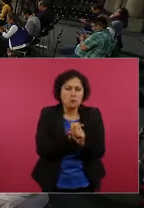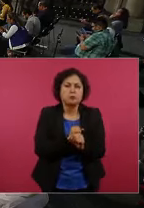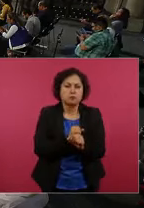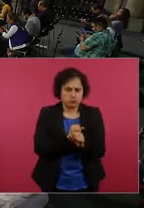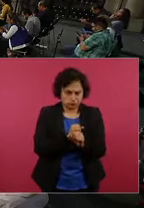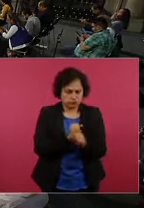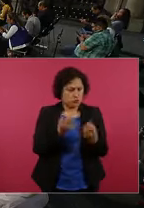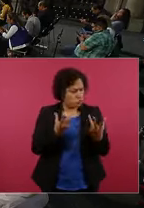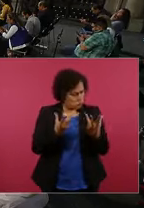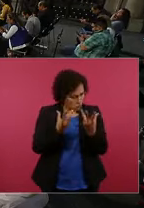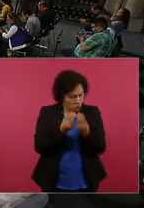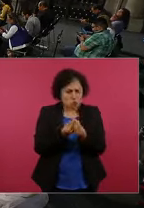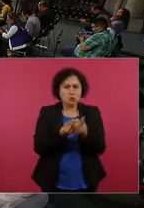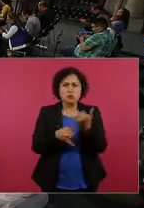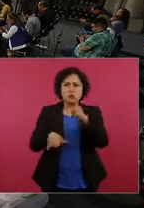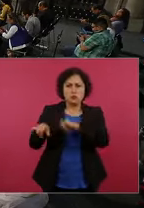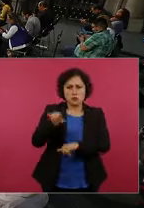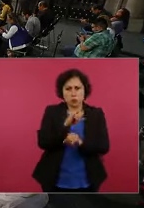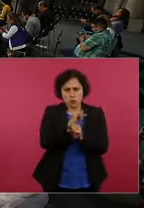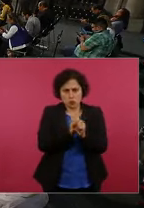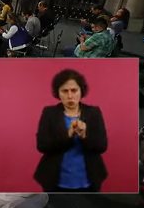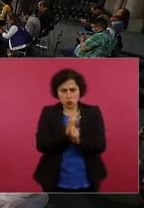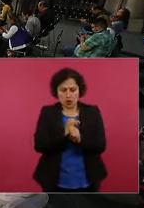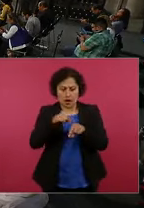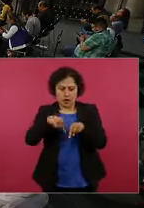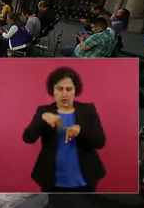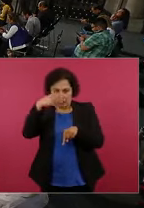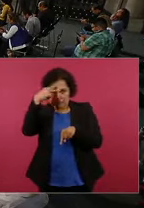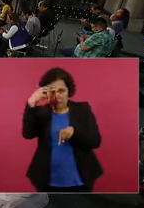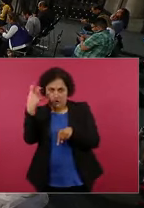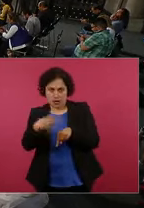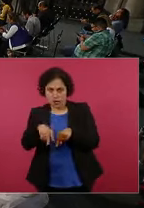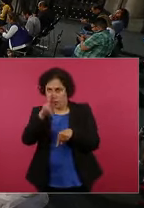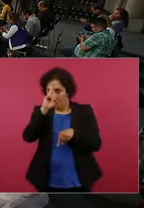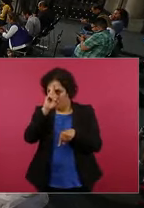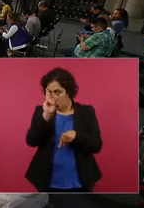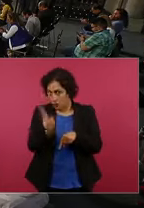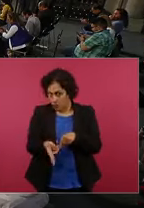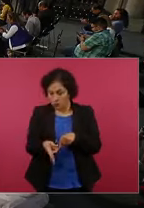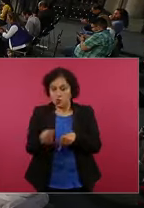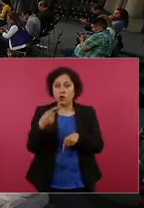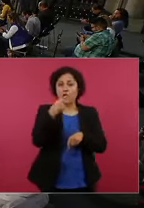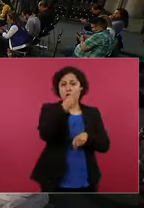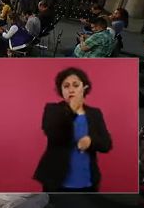para que ni en México ni en Estados Unidos se consuma